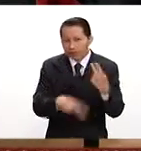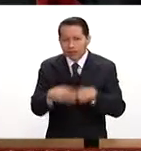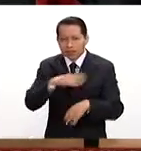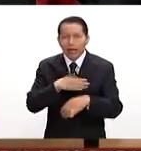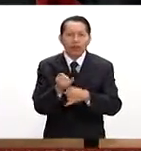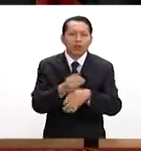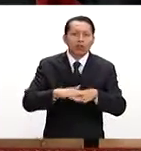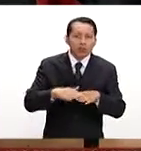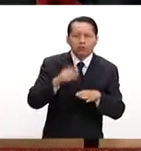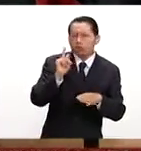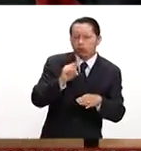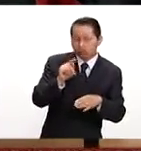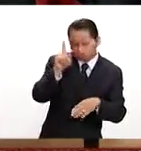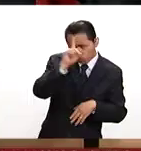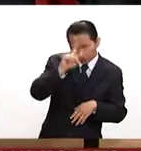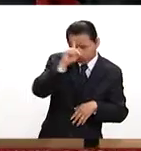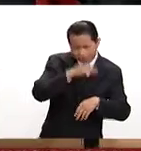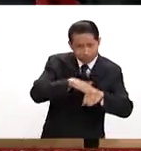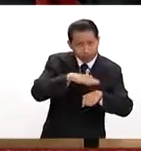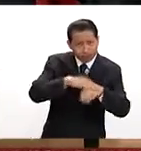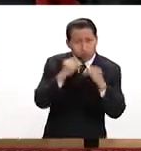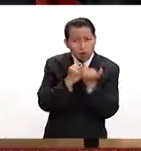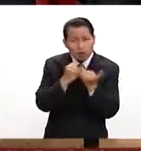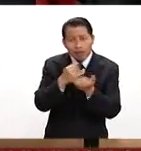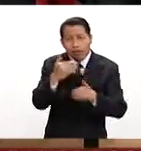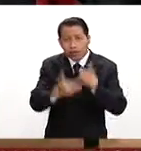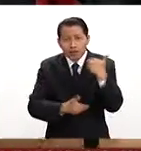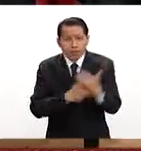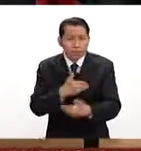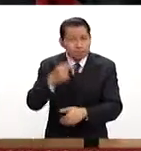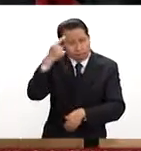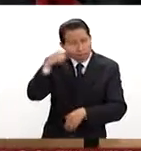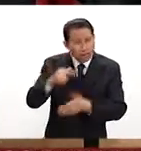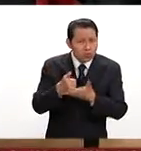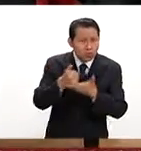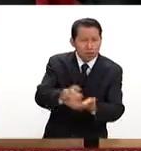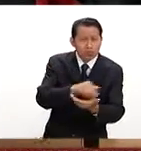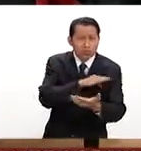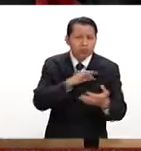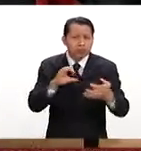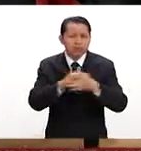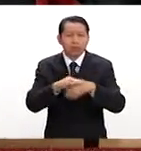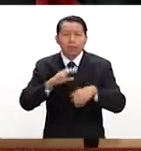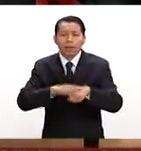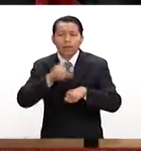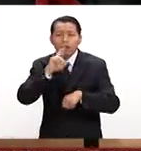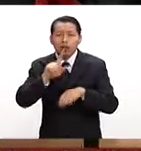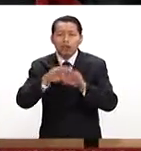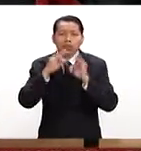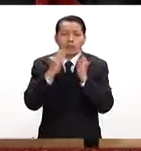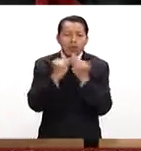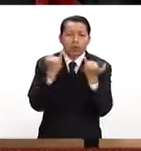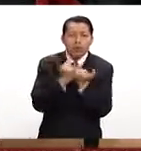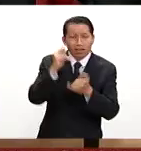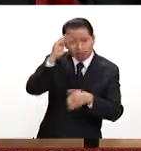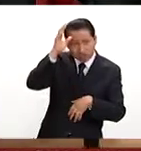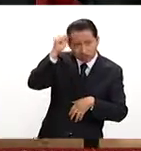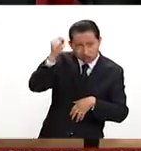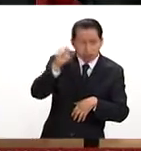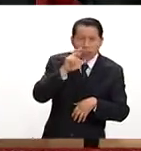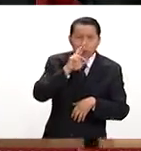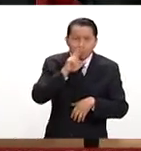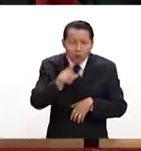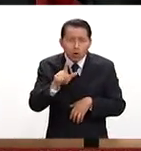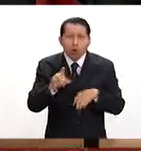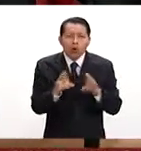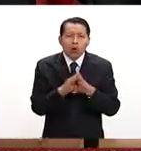información, sino asesorarlos a lo largo del proceso para ayudarlos a consolidar de mucha mejor manera y a conceptualizar mucho